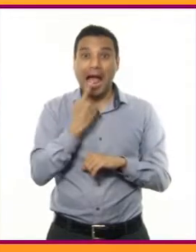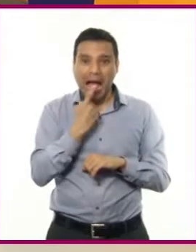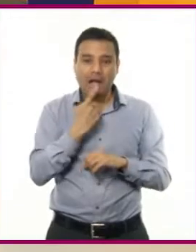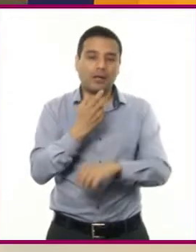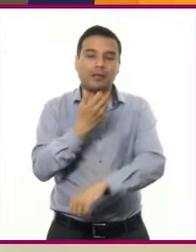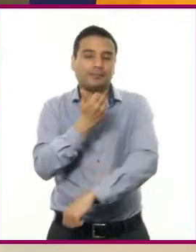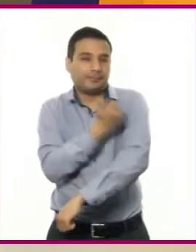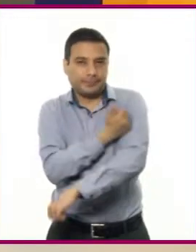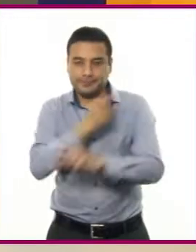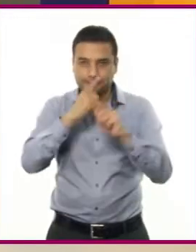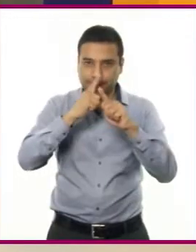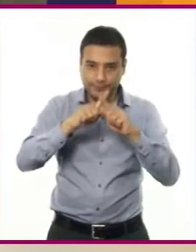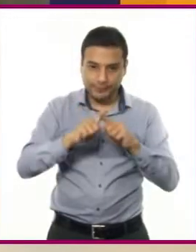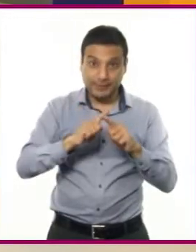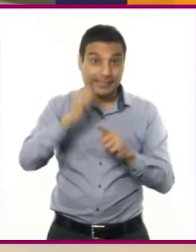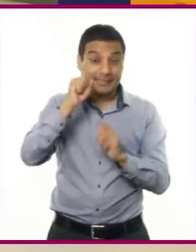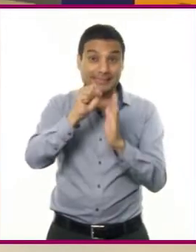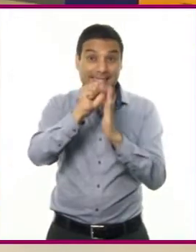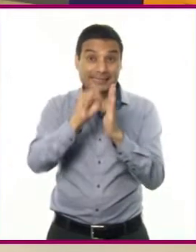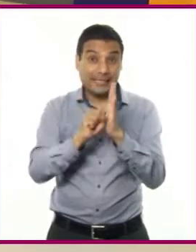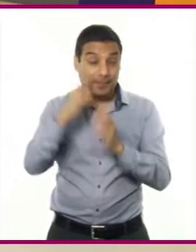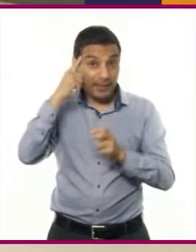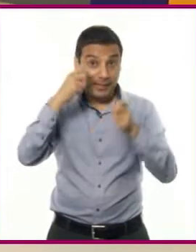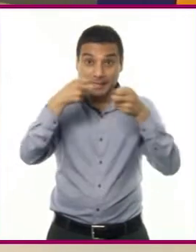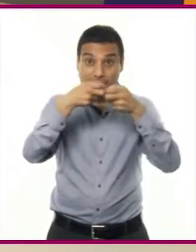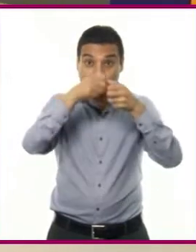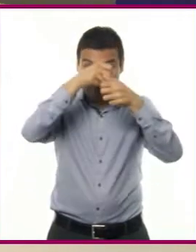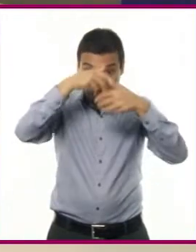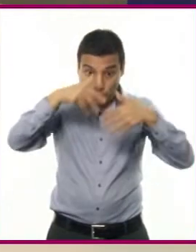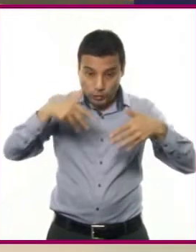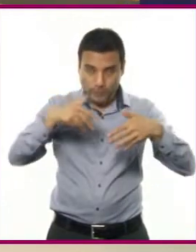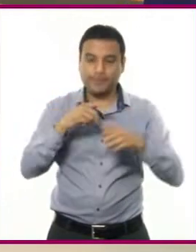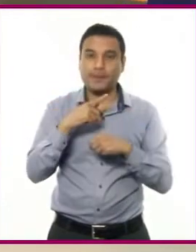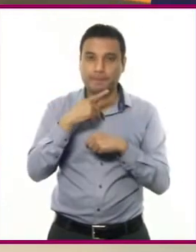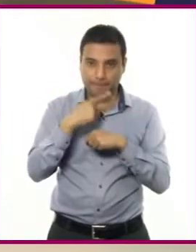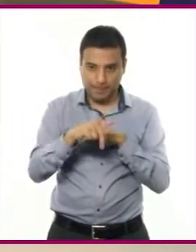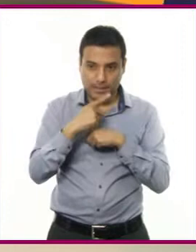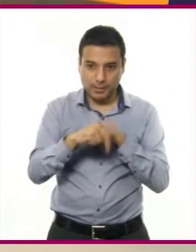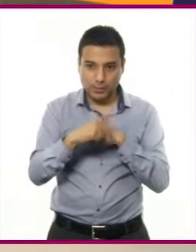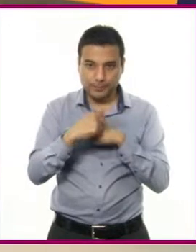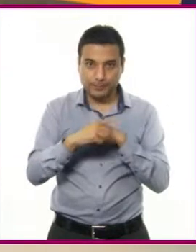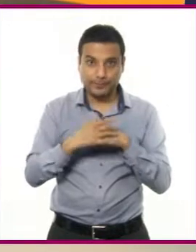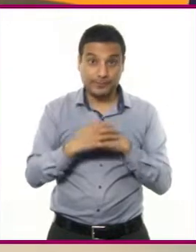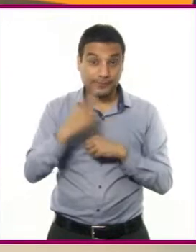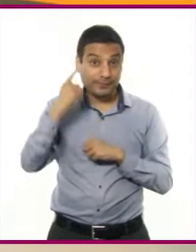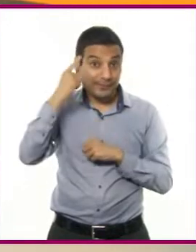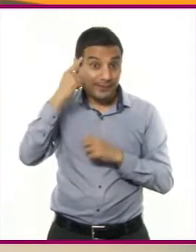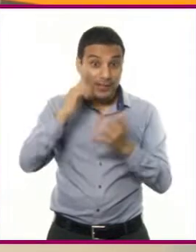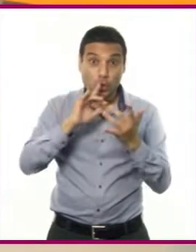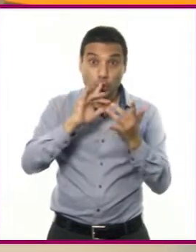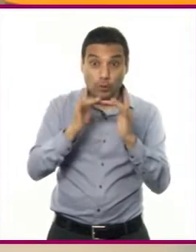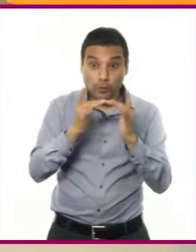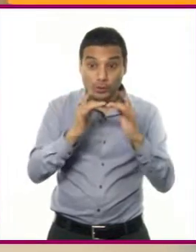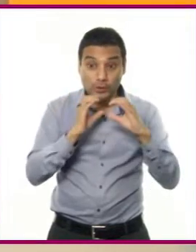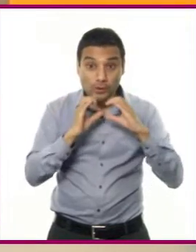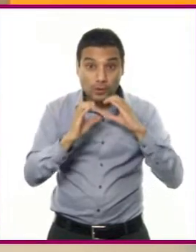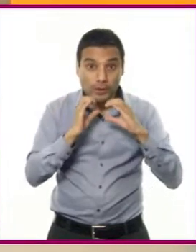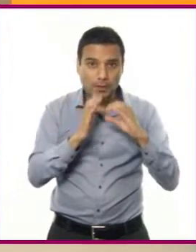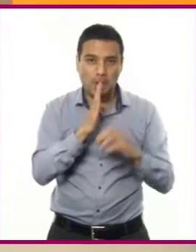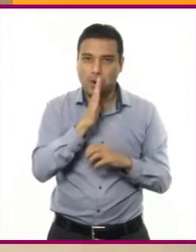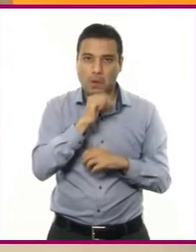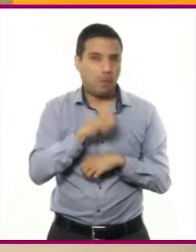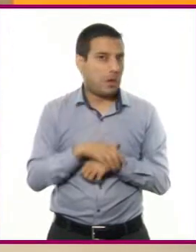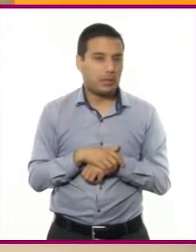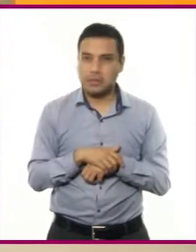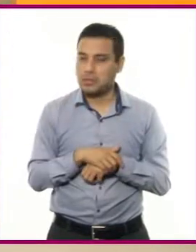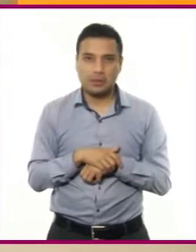central. Cuando llegan al cerebro, afectan la comunicación entre las neuronas, ya que interfieren con la